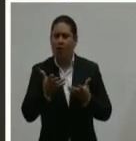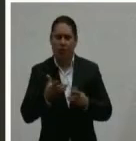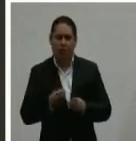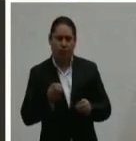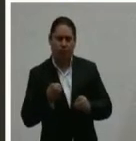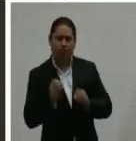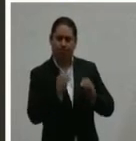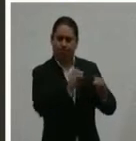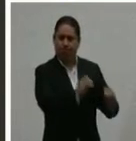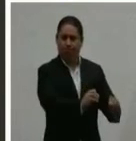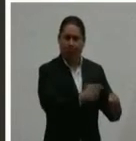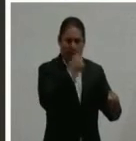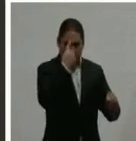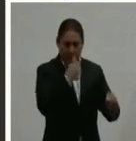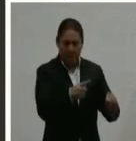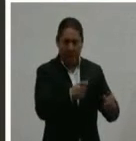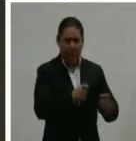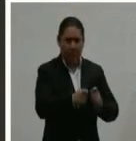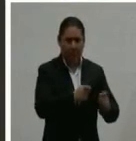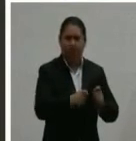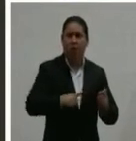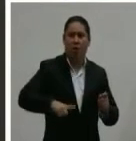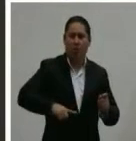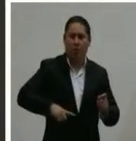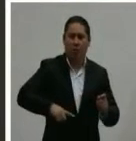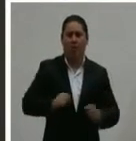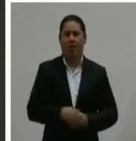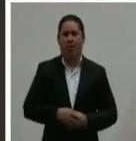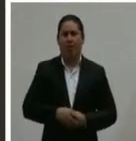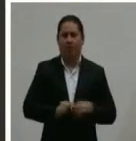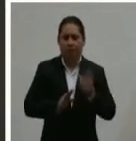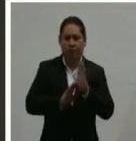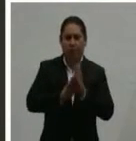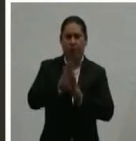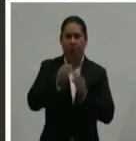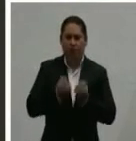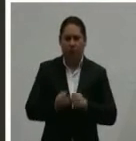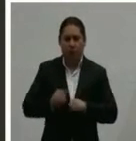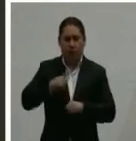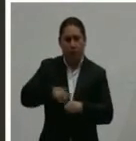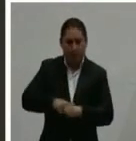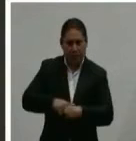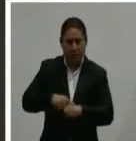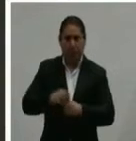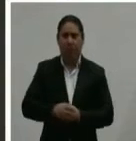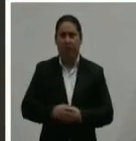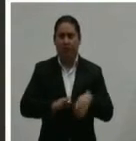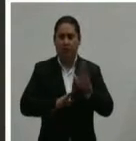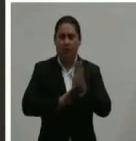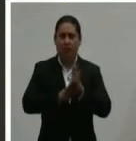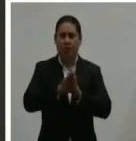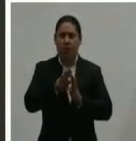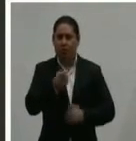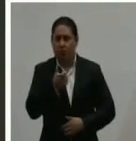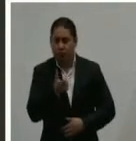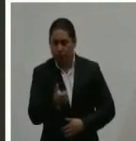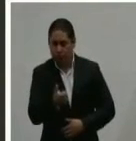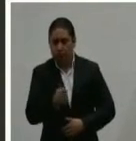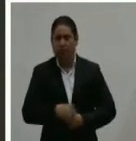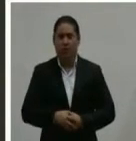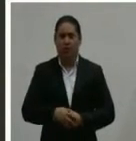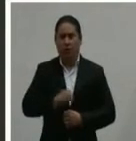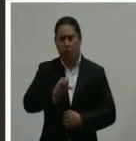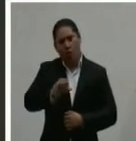destinado a funciones de gobierno, desarrollo social, desarrollo económico